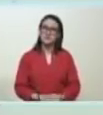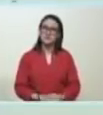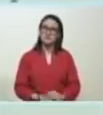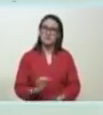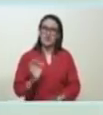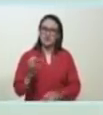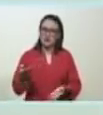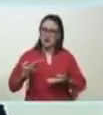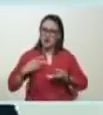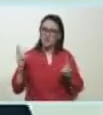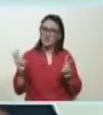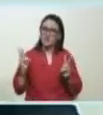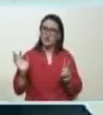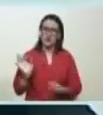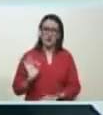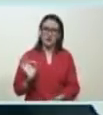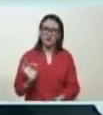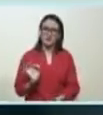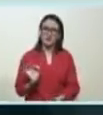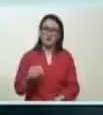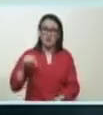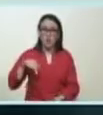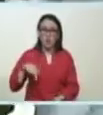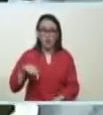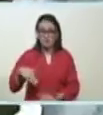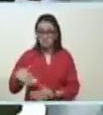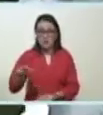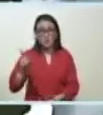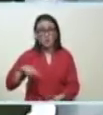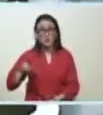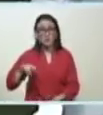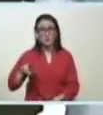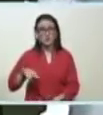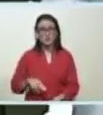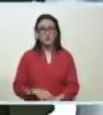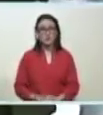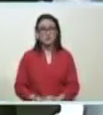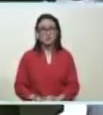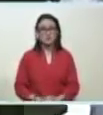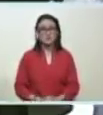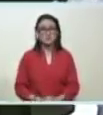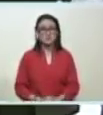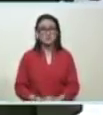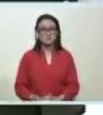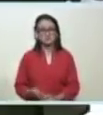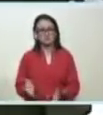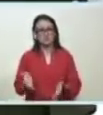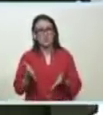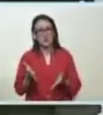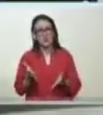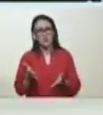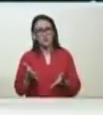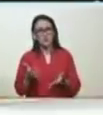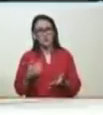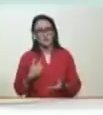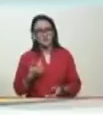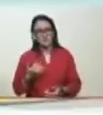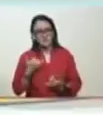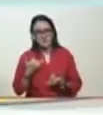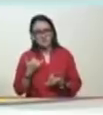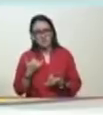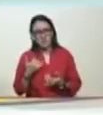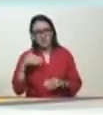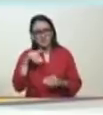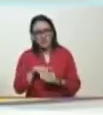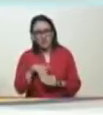Nadie nos ha regalado esta victoria, ni hoy ni nunca. La hemos conquistado palmo a palmo, voto a